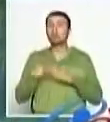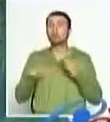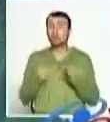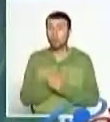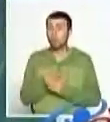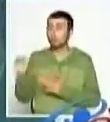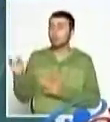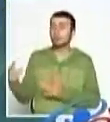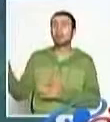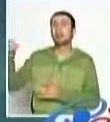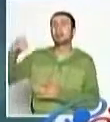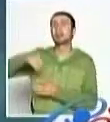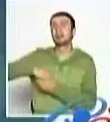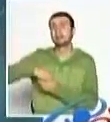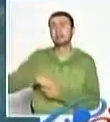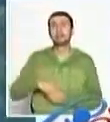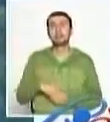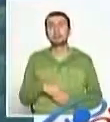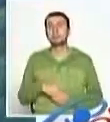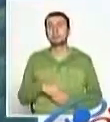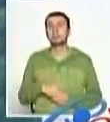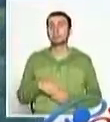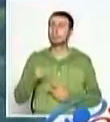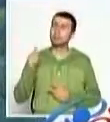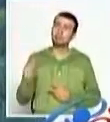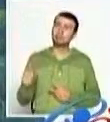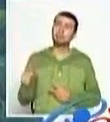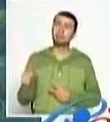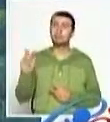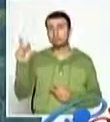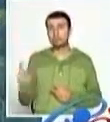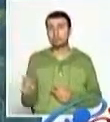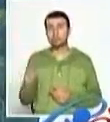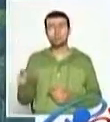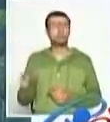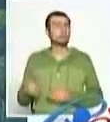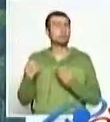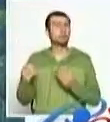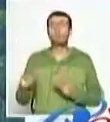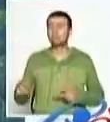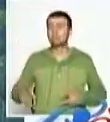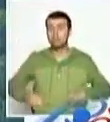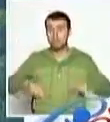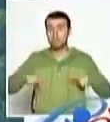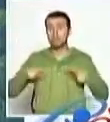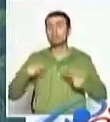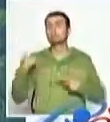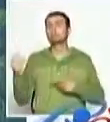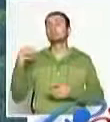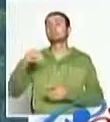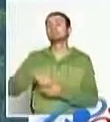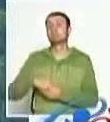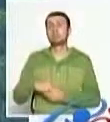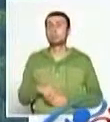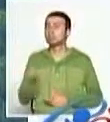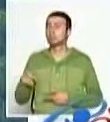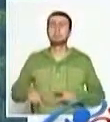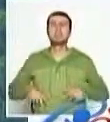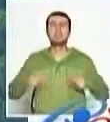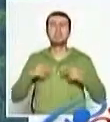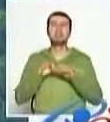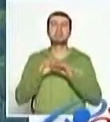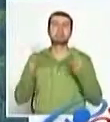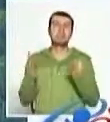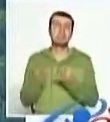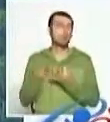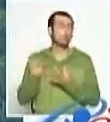cuales ha tenido exposición esta persona durante toda su vida y de la vida familiar o de